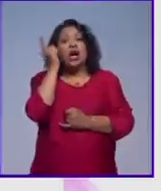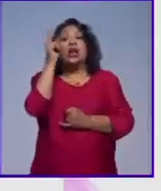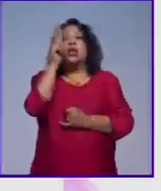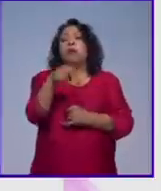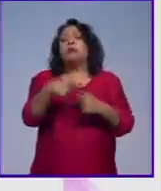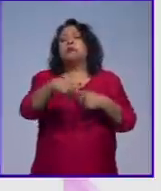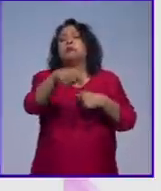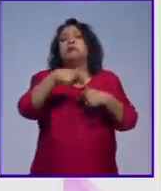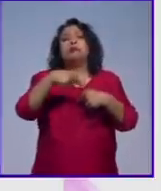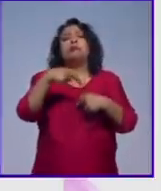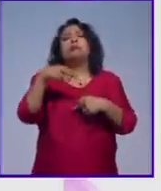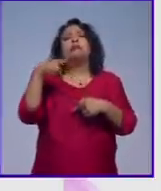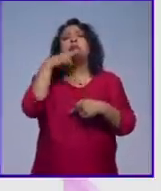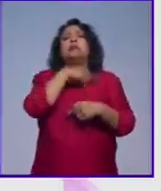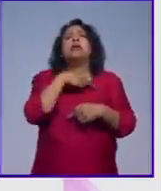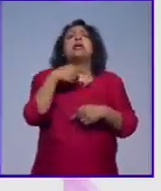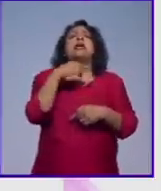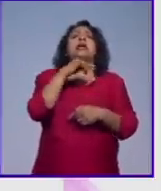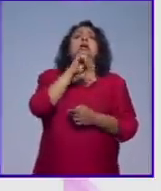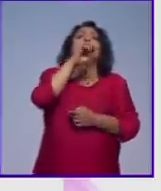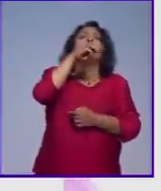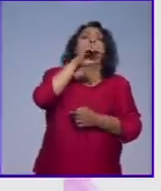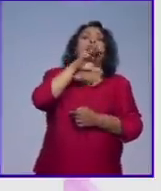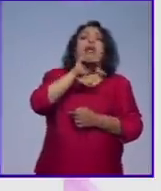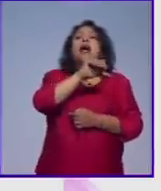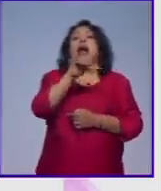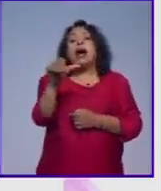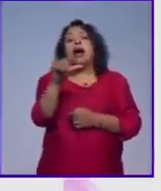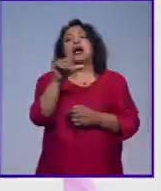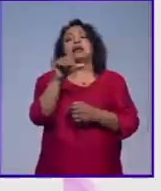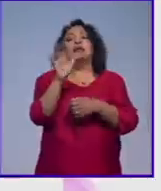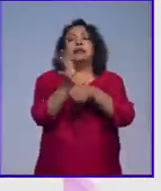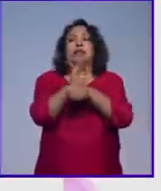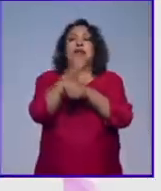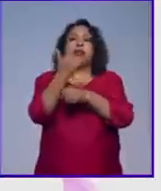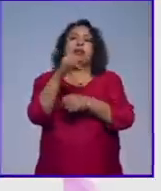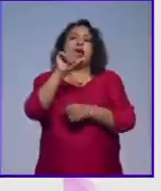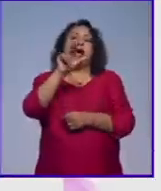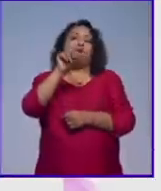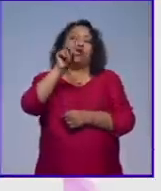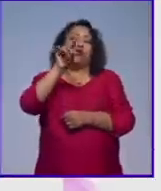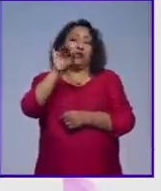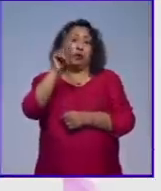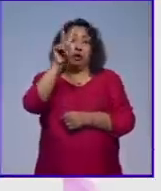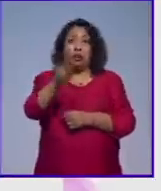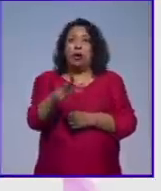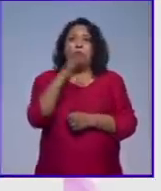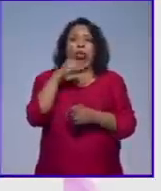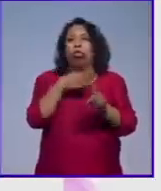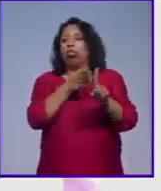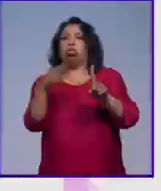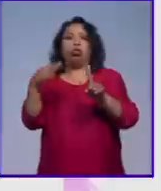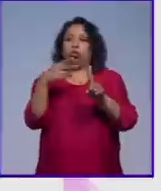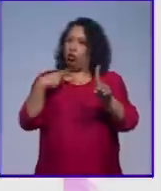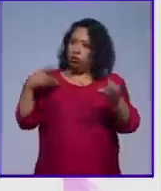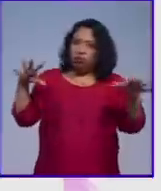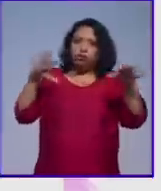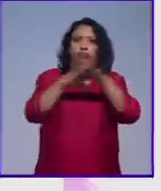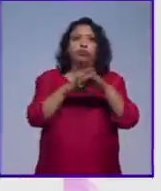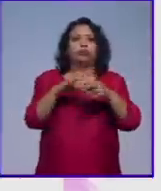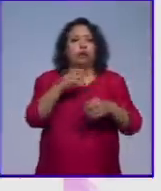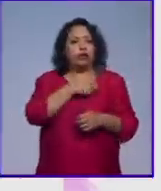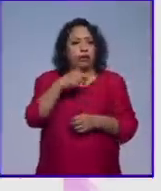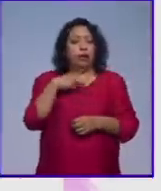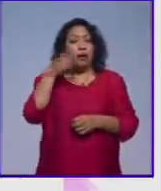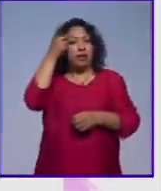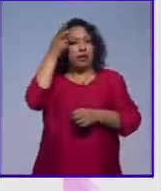corto plazo el Instituto Mexicano de la Cinematografía y el Audiovisual, porque no hay manera de evadirlo.